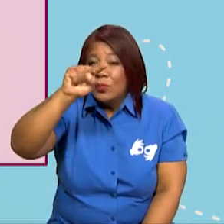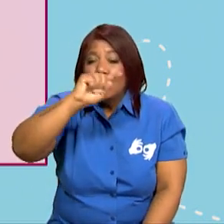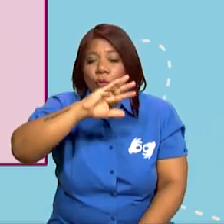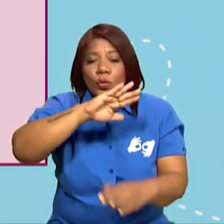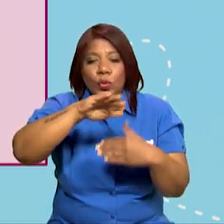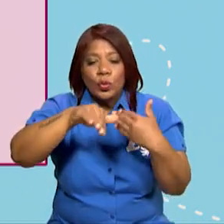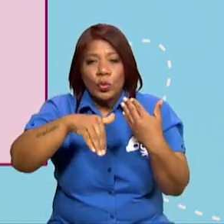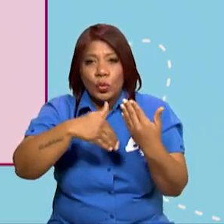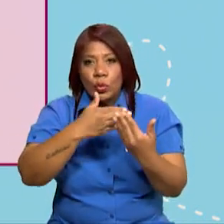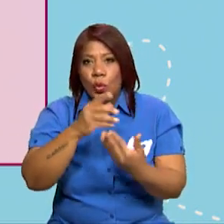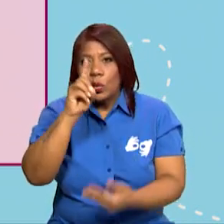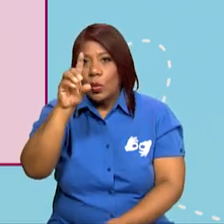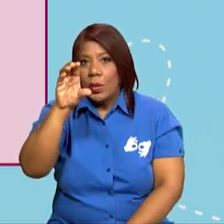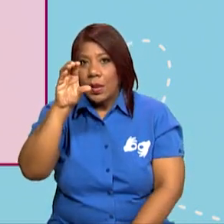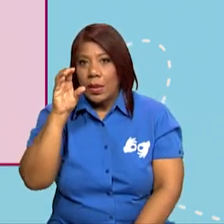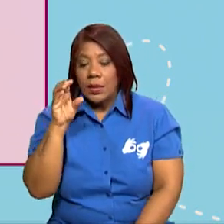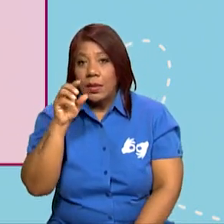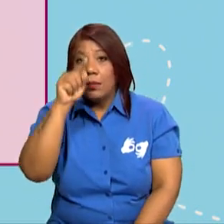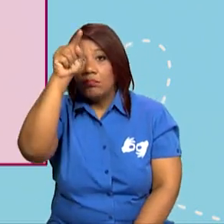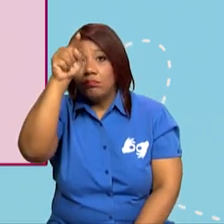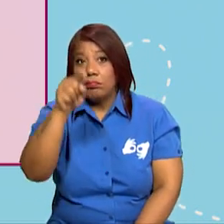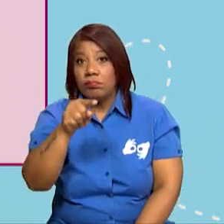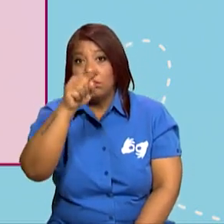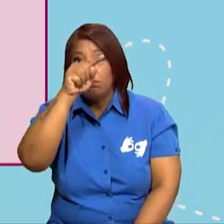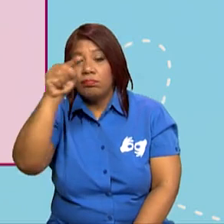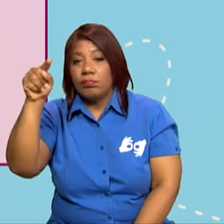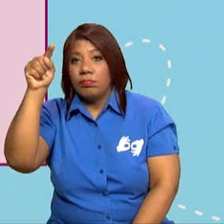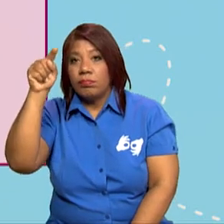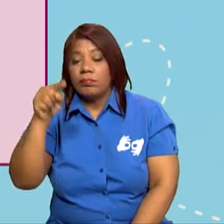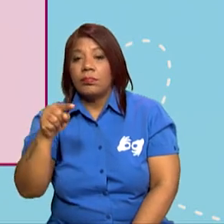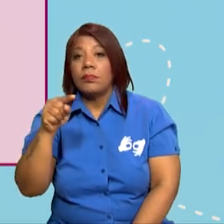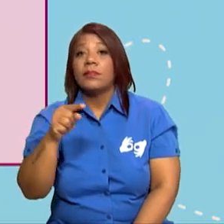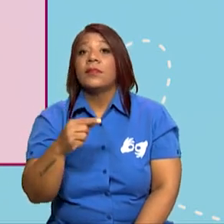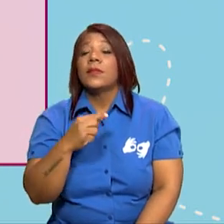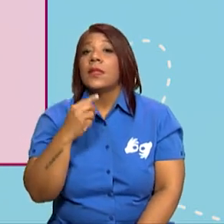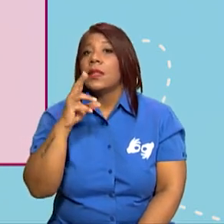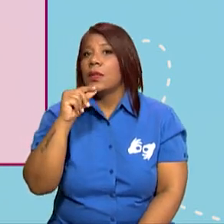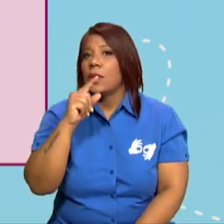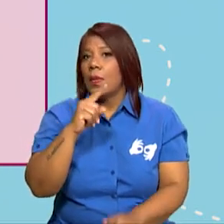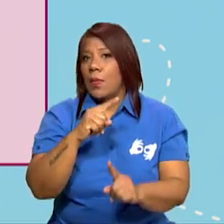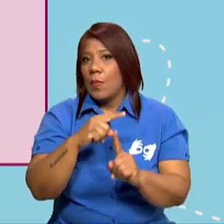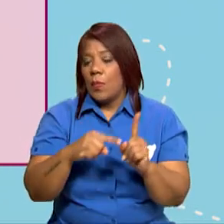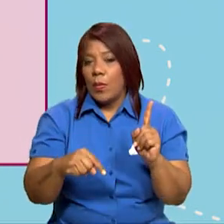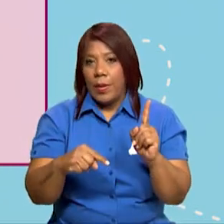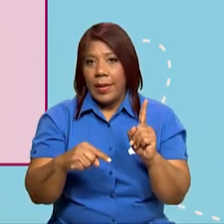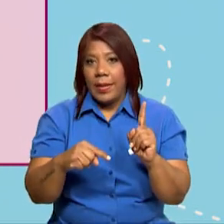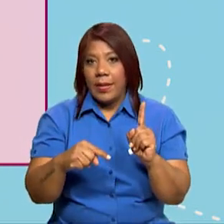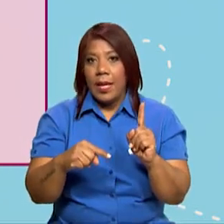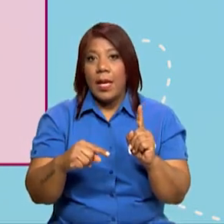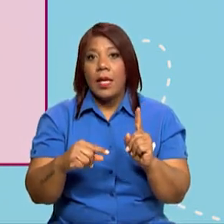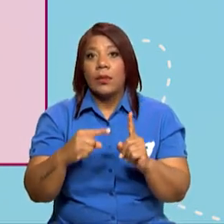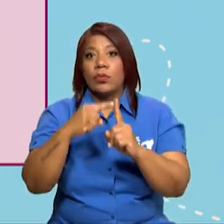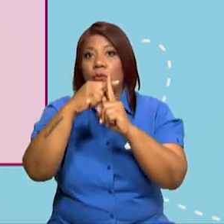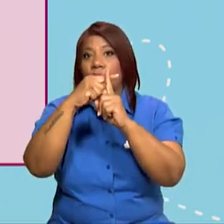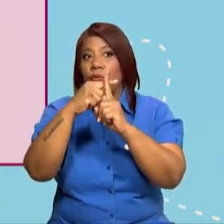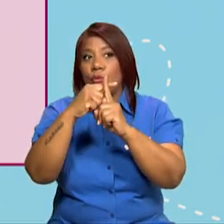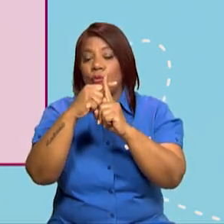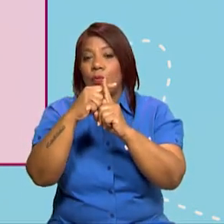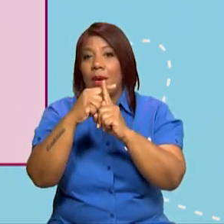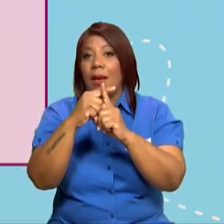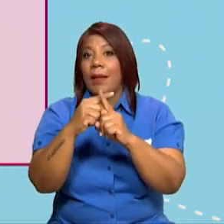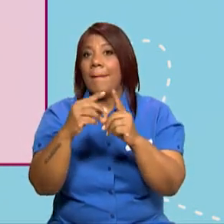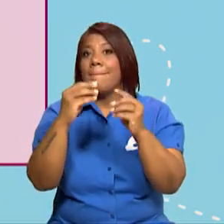maestra, que esos porcentajes suman y siempre tiene que dar 100. No puede dar más, ¿verdad? No, tiene que dar 100 porque es el total.